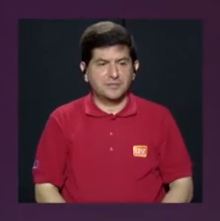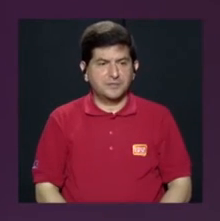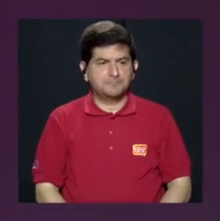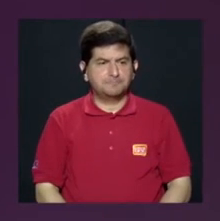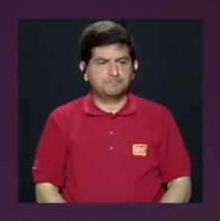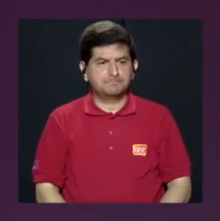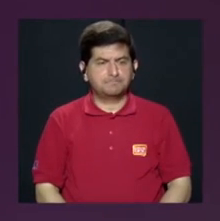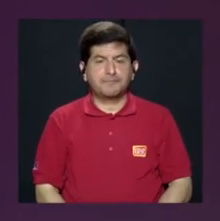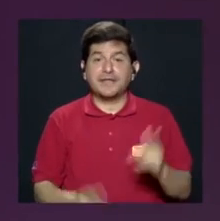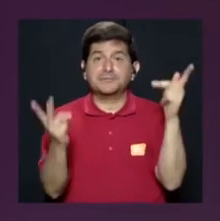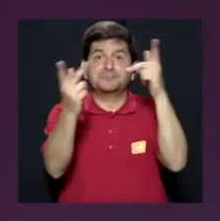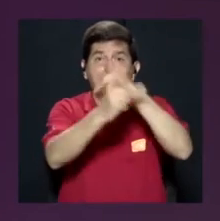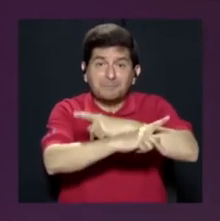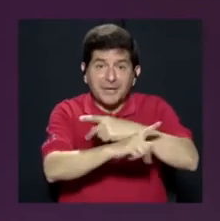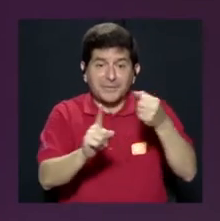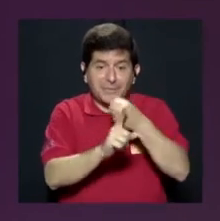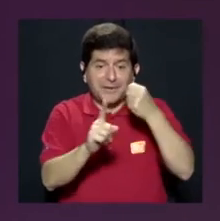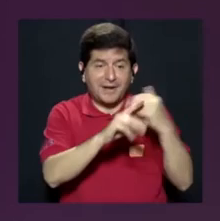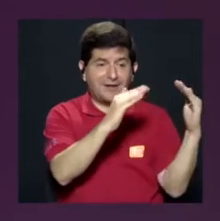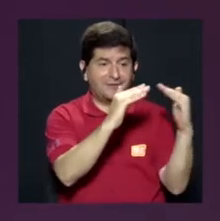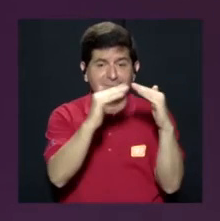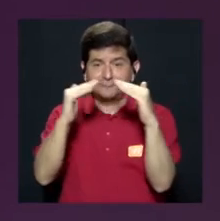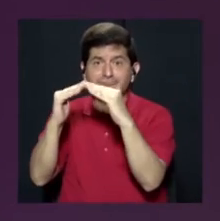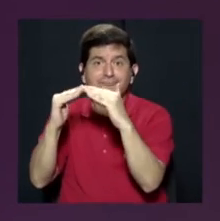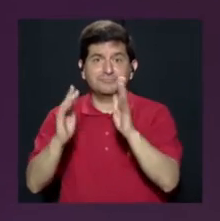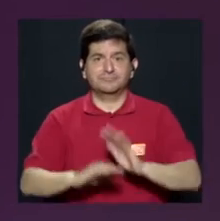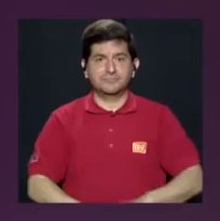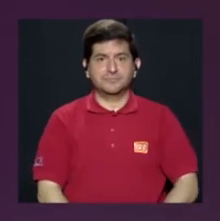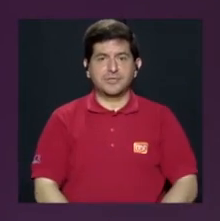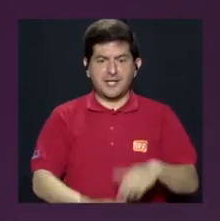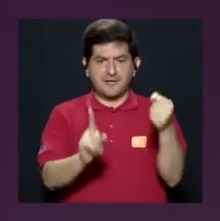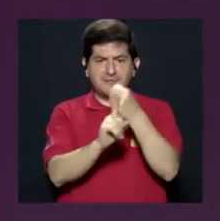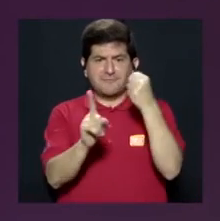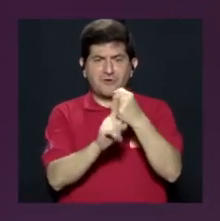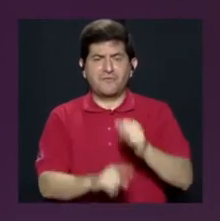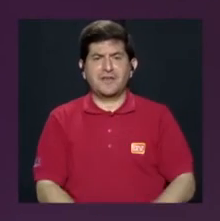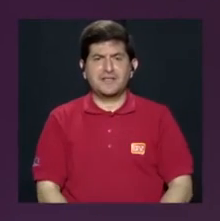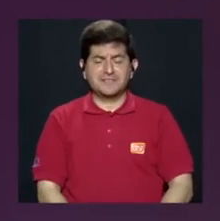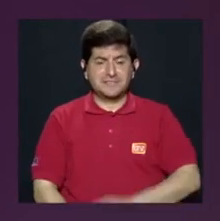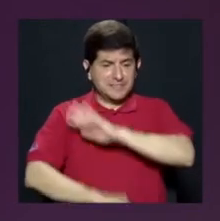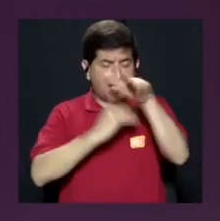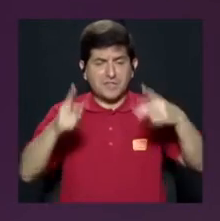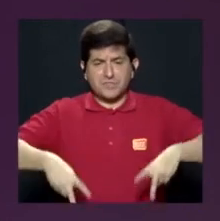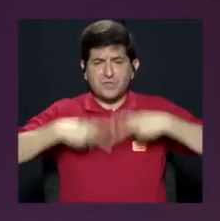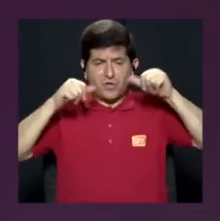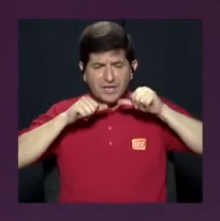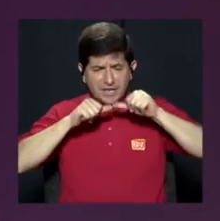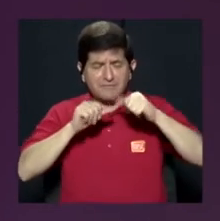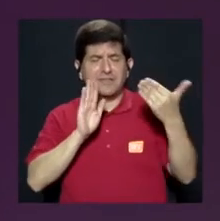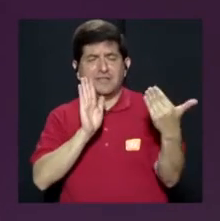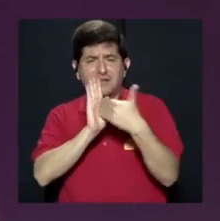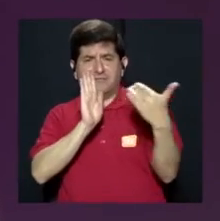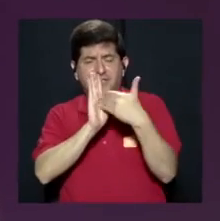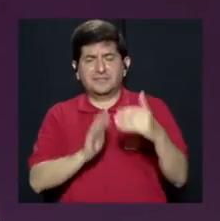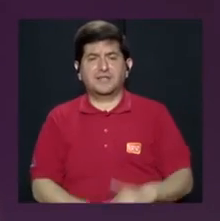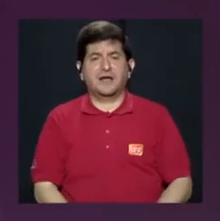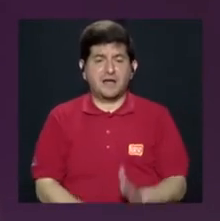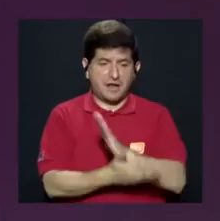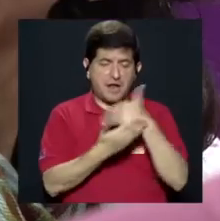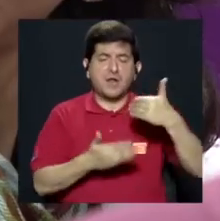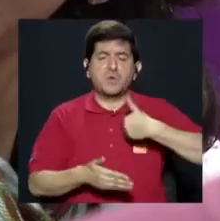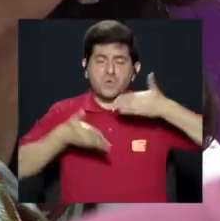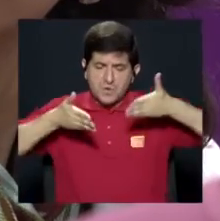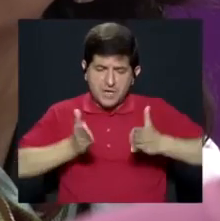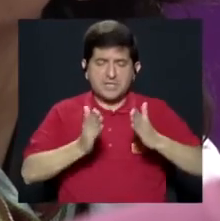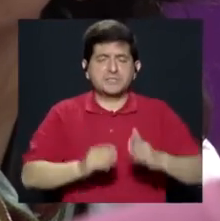una violencia peor que la violencia doméstica. Es una violencia que nos está marcando de por vida. Está bien, hay unas que tienen sus hijos y